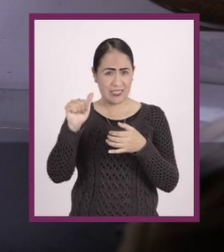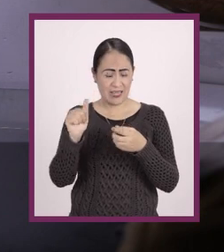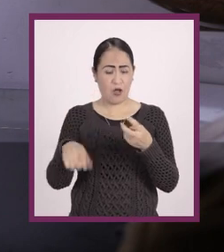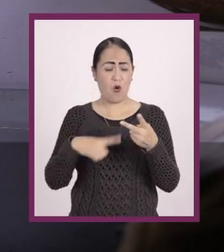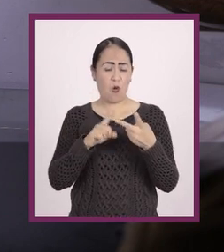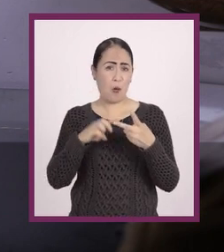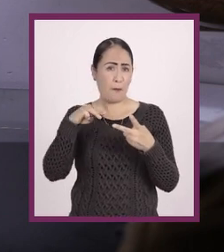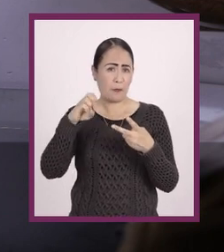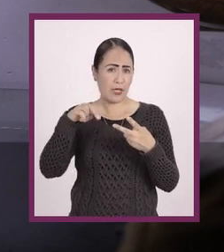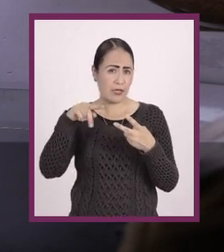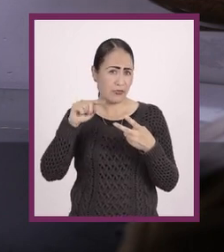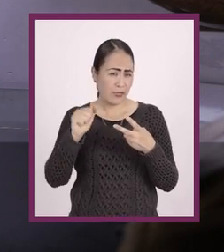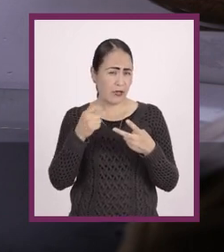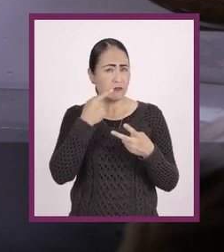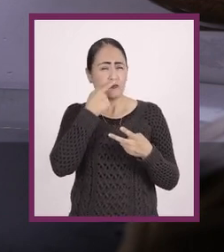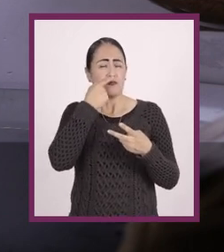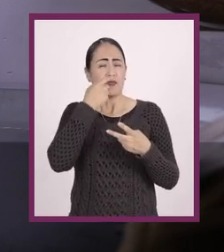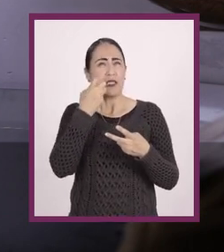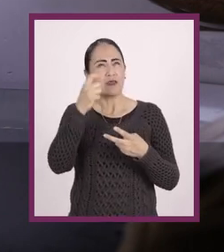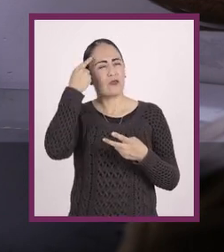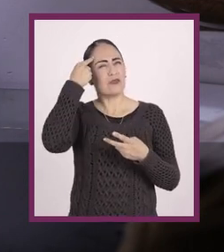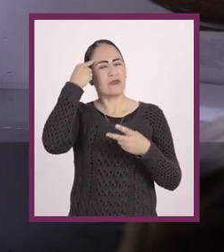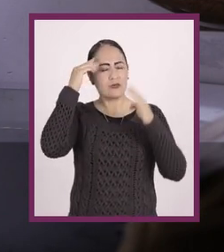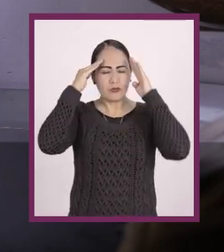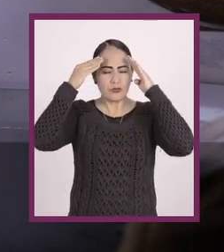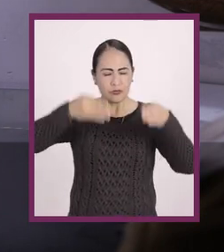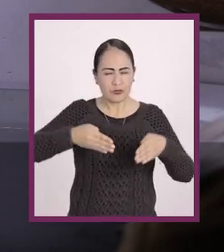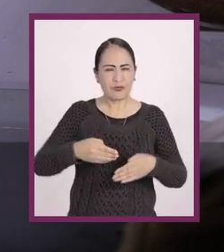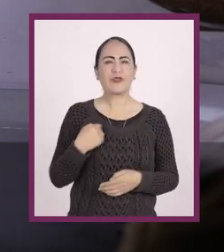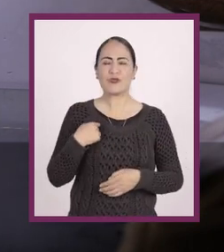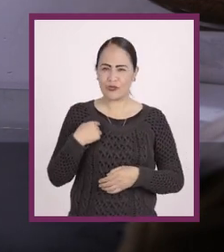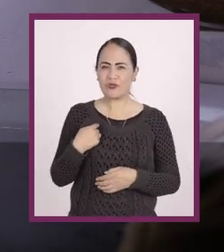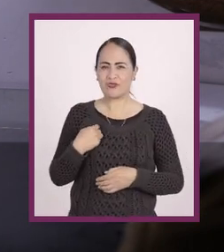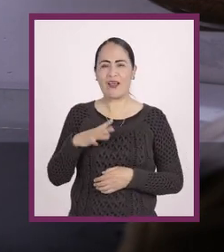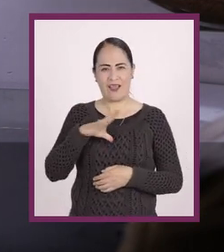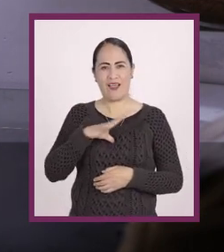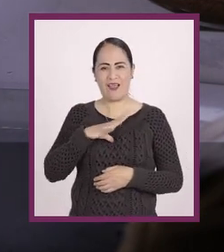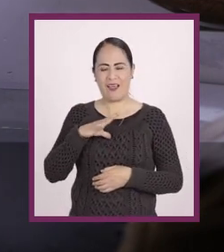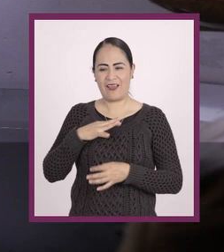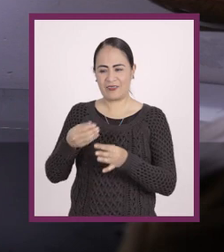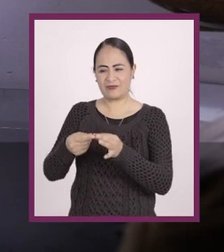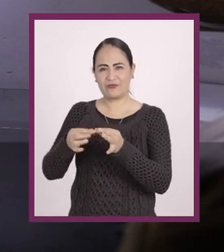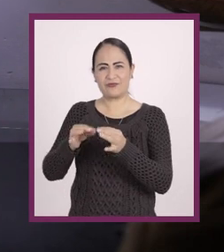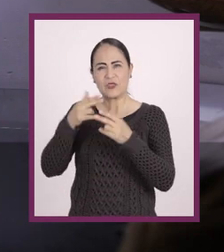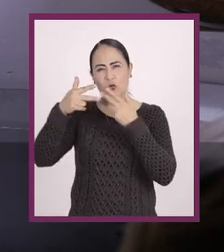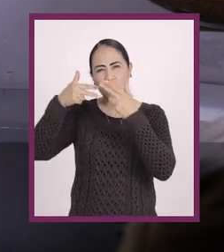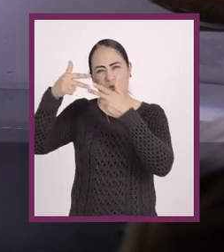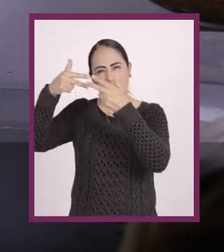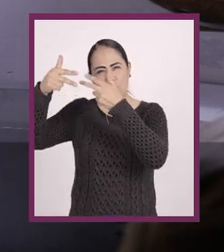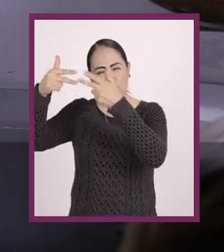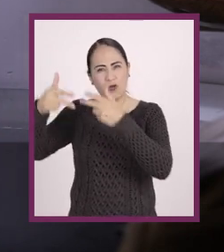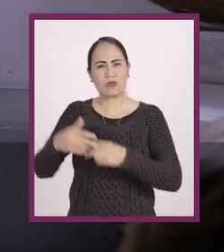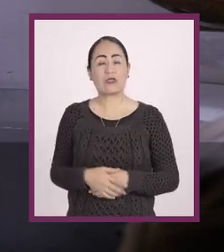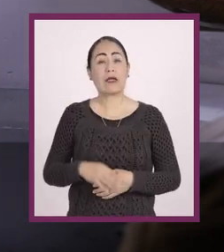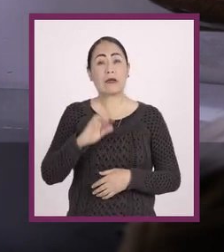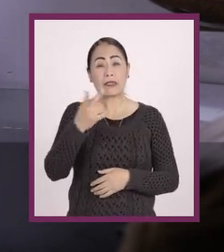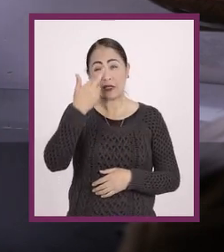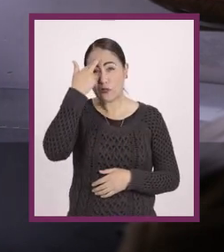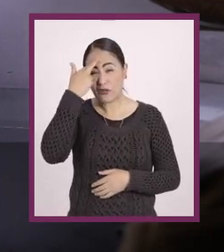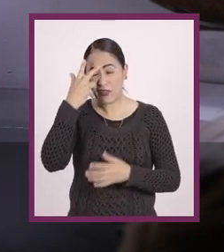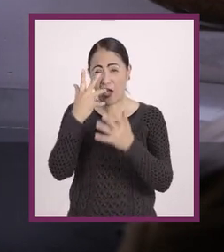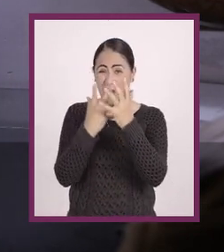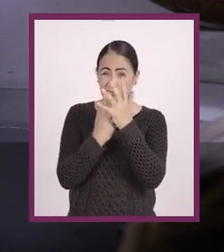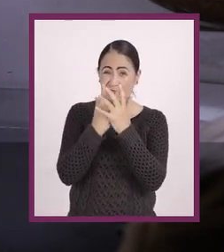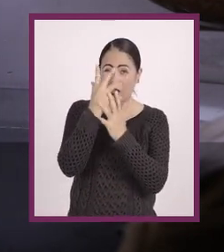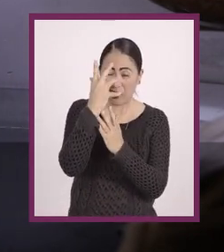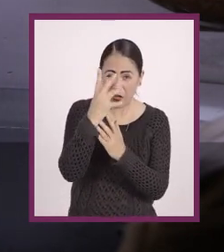vainilla o como la menta que según mi mamá ayuda a concentrarse pero tengo unos inciensos muy buenos voy a buscar